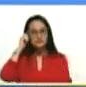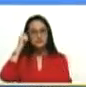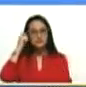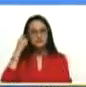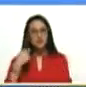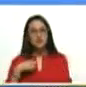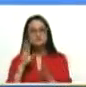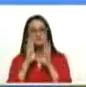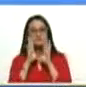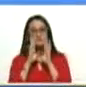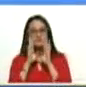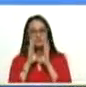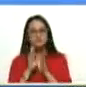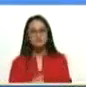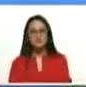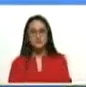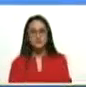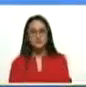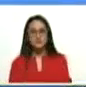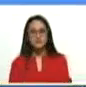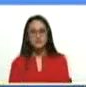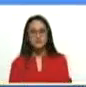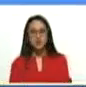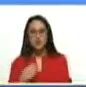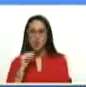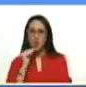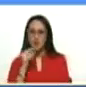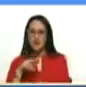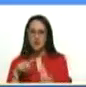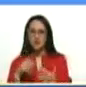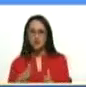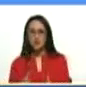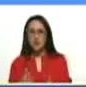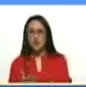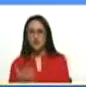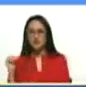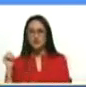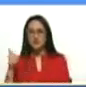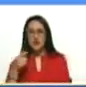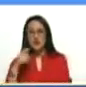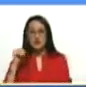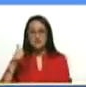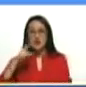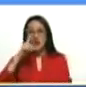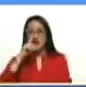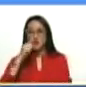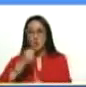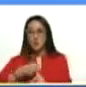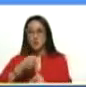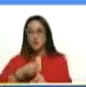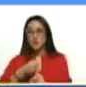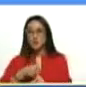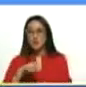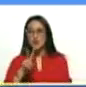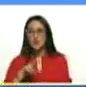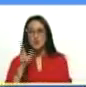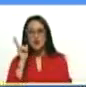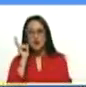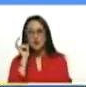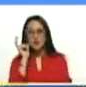Confieso, yo siendo un joven revolucionario de varios años de lucha, nunca había